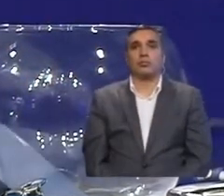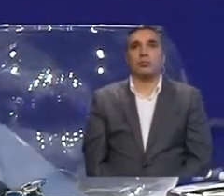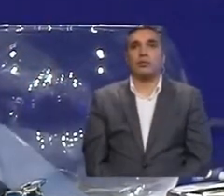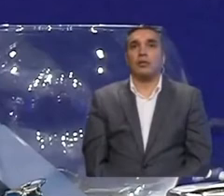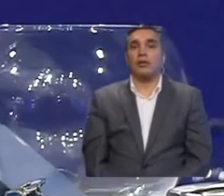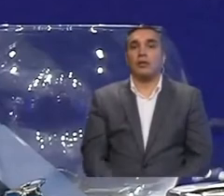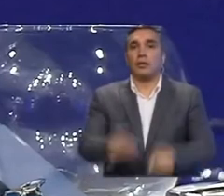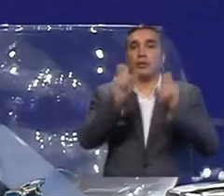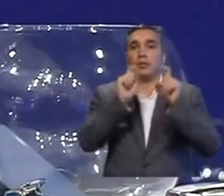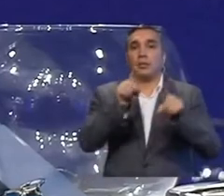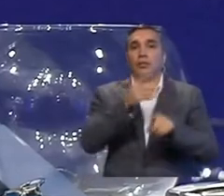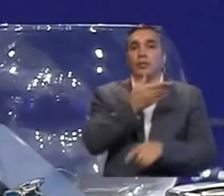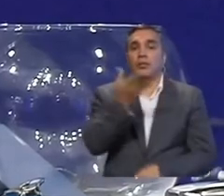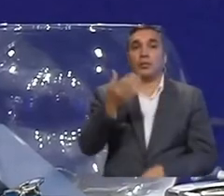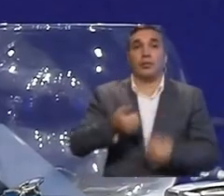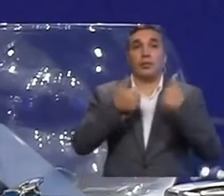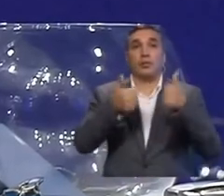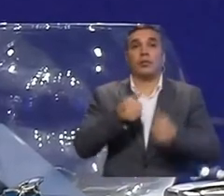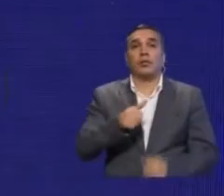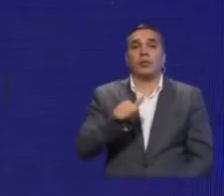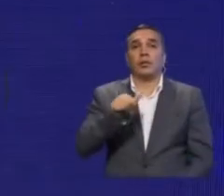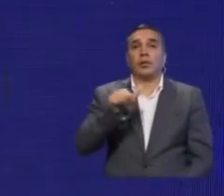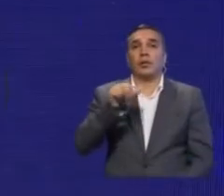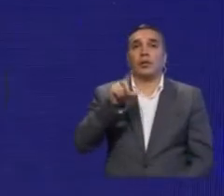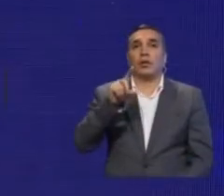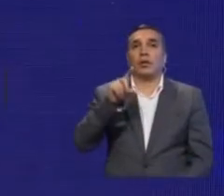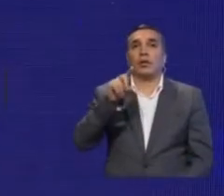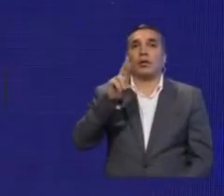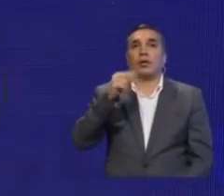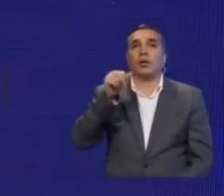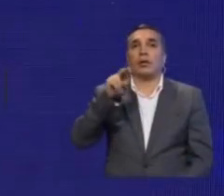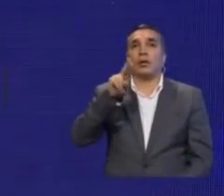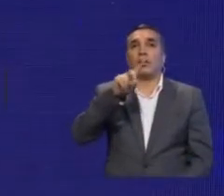La pregunta para el candidato Andrés Arauz